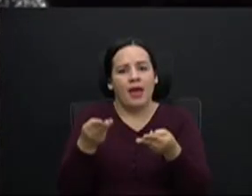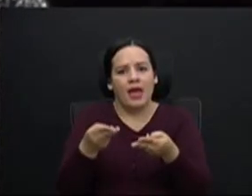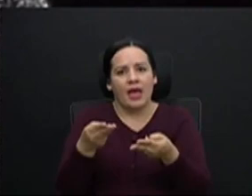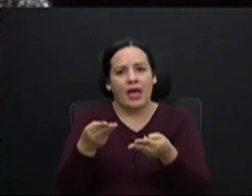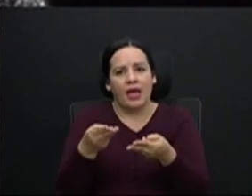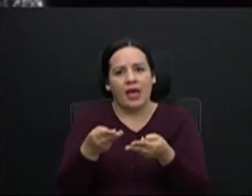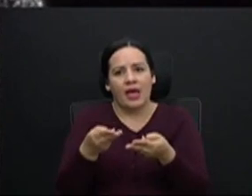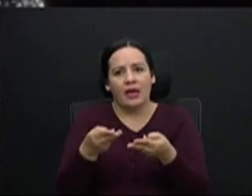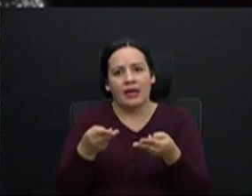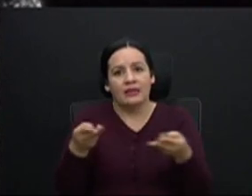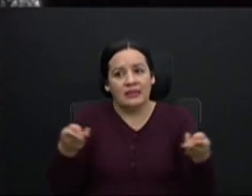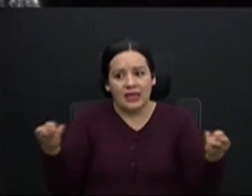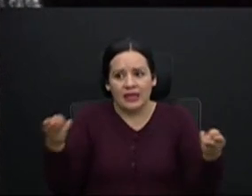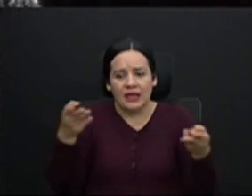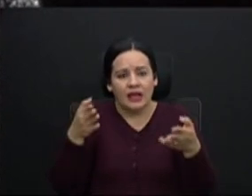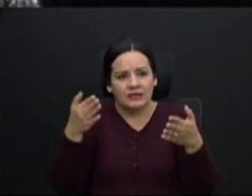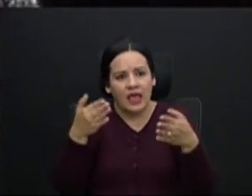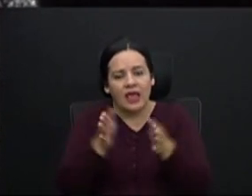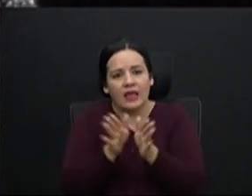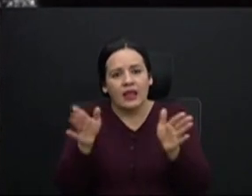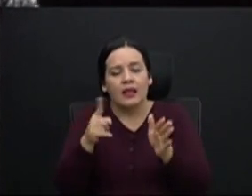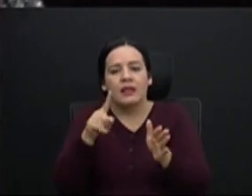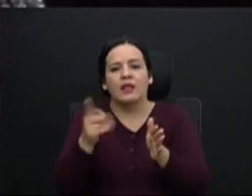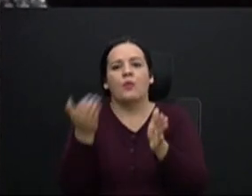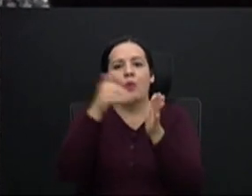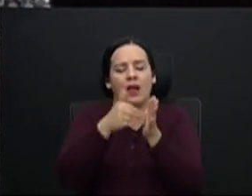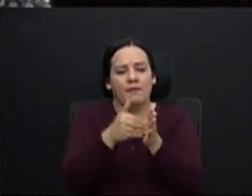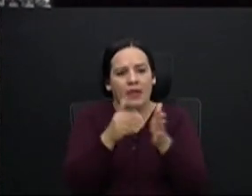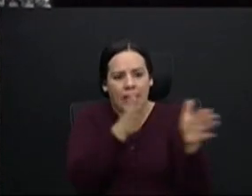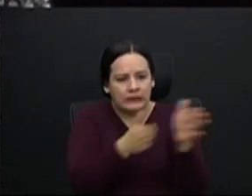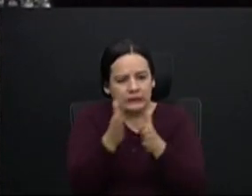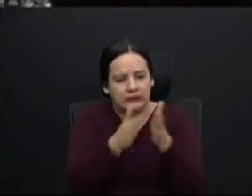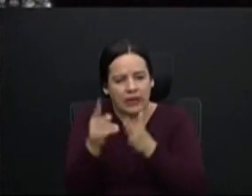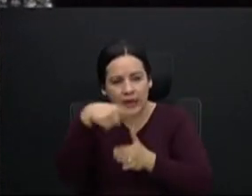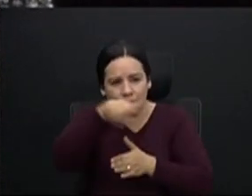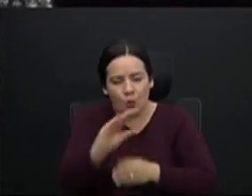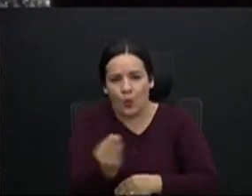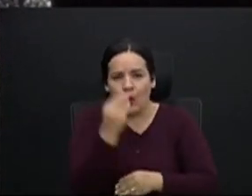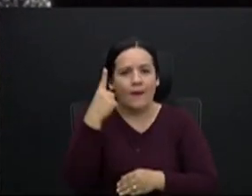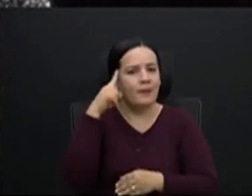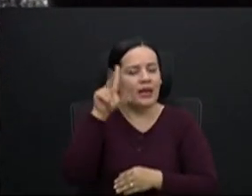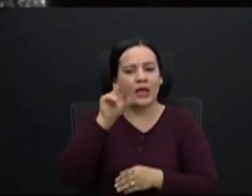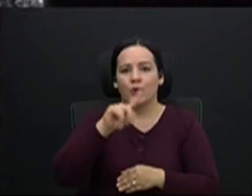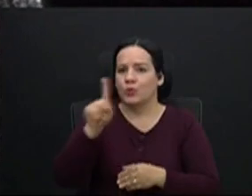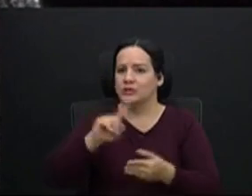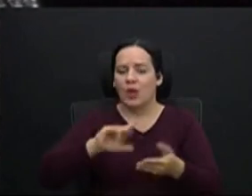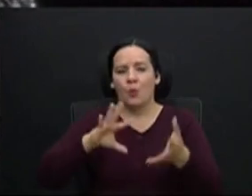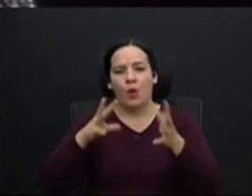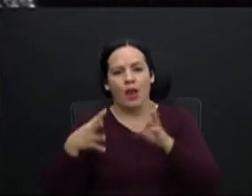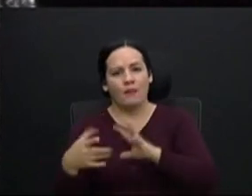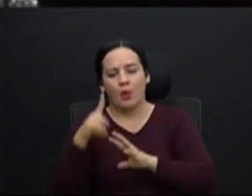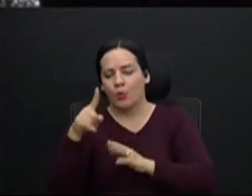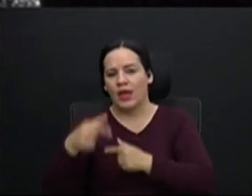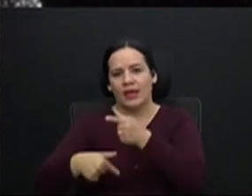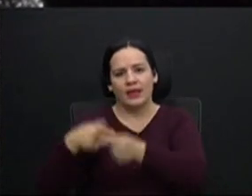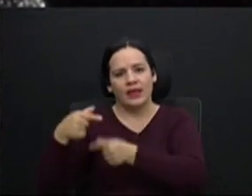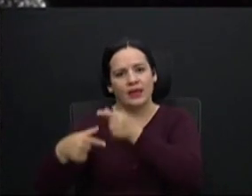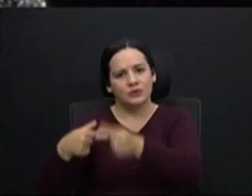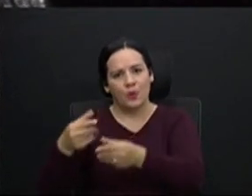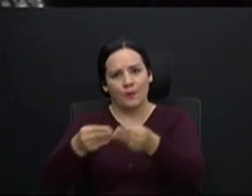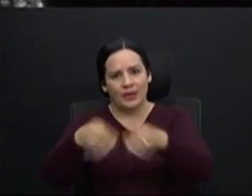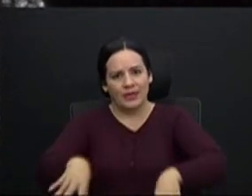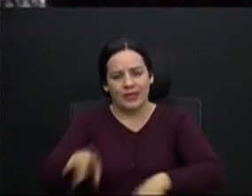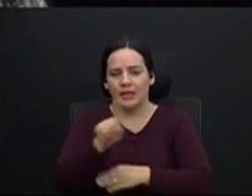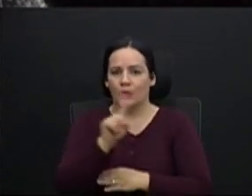Silvia Hernández, señaló que la discusión se debe centrar en no afectar las finanzas públicas. Vamos a tener que endeudarnos